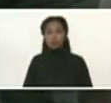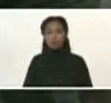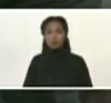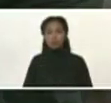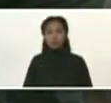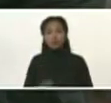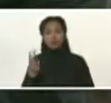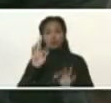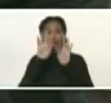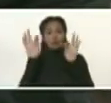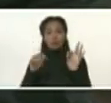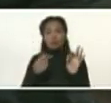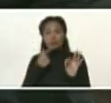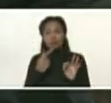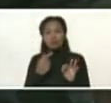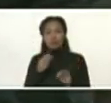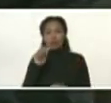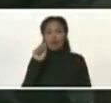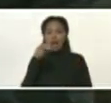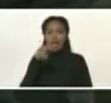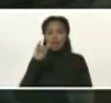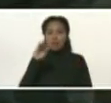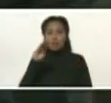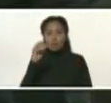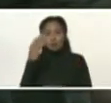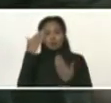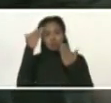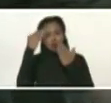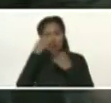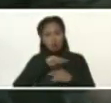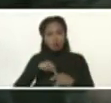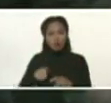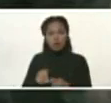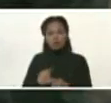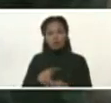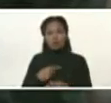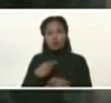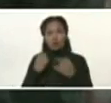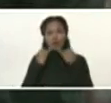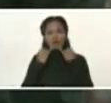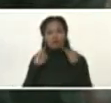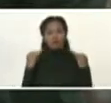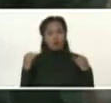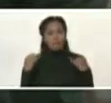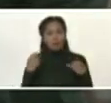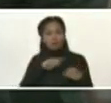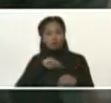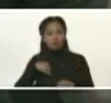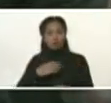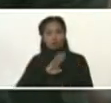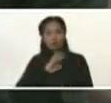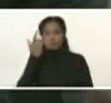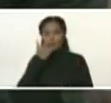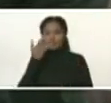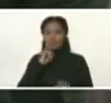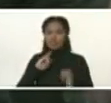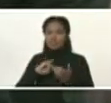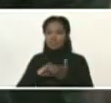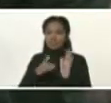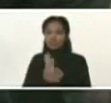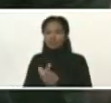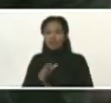Una forma de decir ay bobo es una forma de saludar en nuestro idioma. Tomás Sankara. Pues ay bobo por Tomás